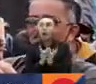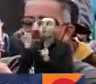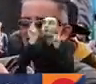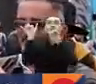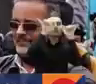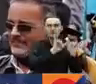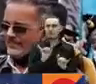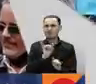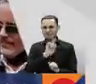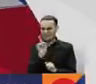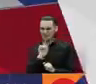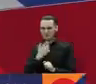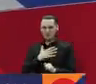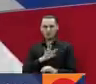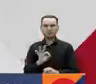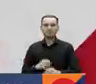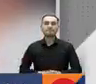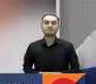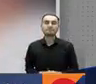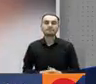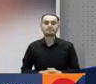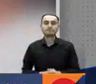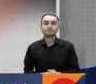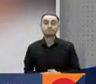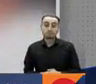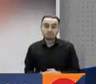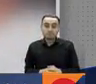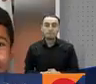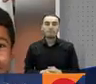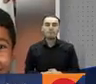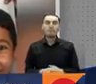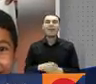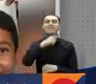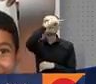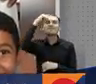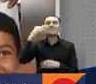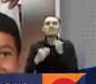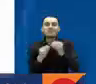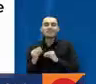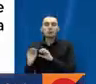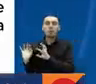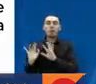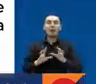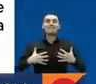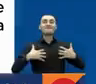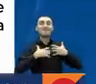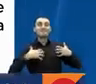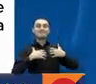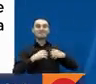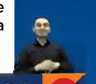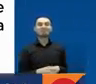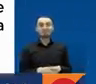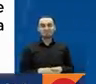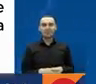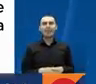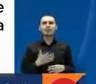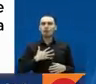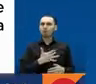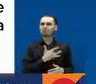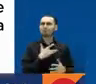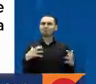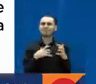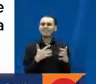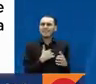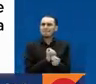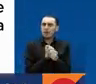tanto daño a nuestro país. Federico Gutiérrez estuvo en el Festival Vallenato. En Valledupar, amo el vallenato y me